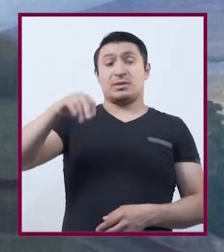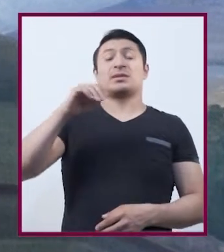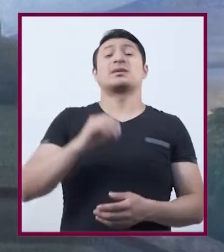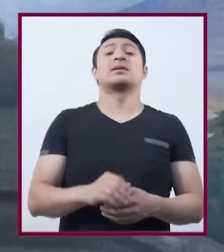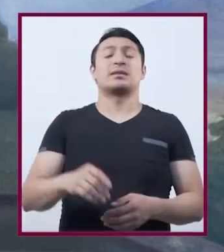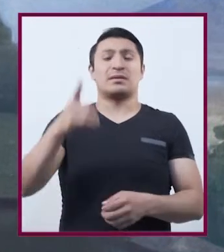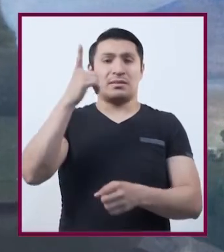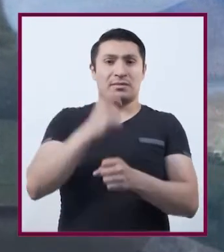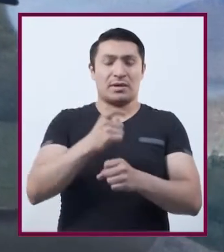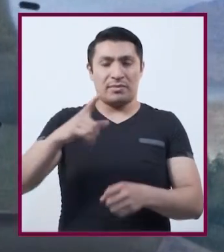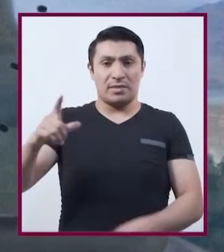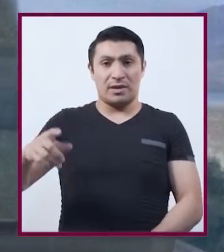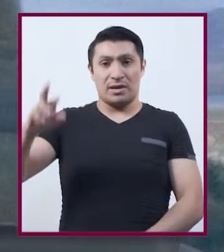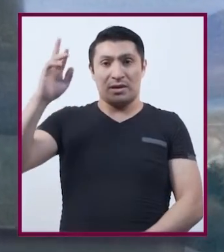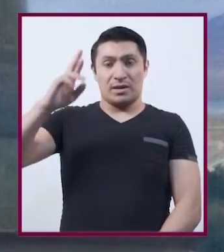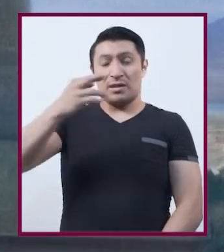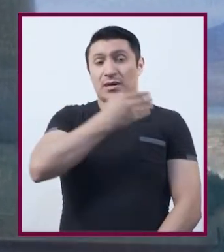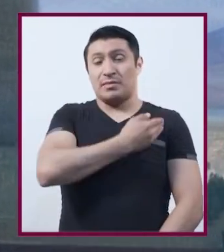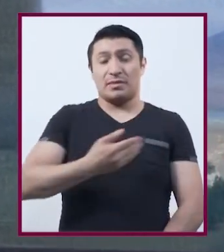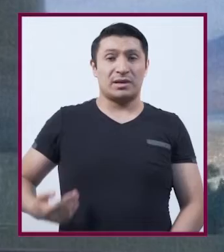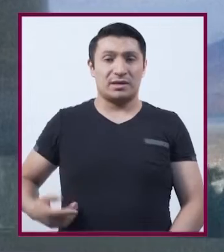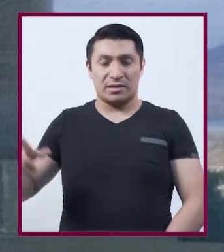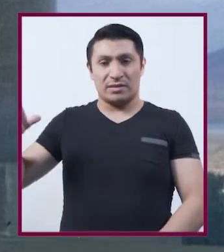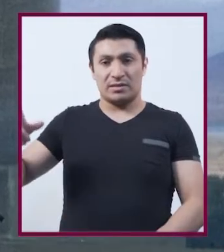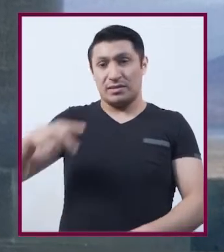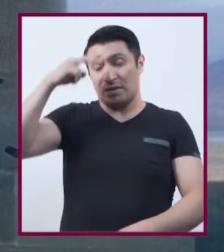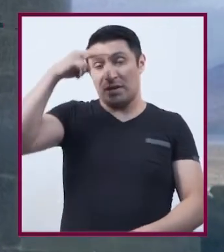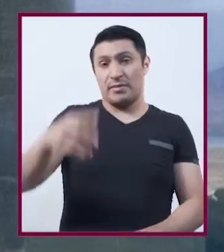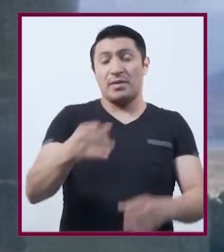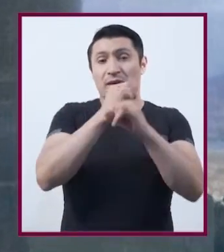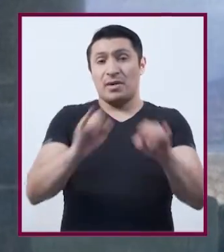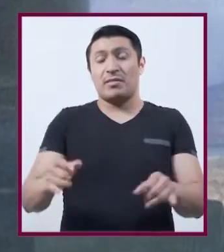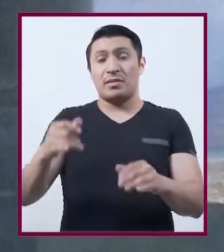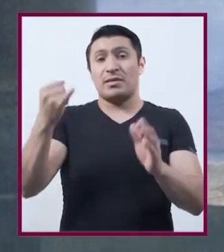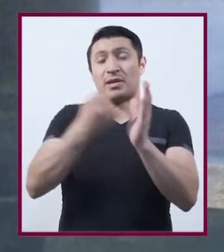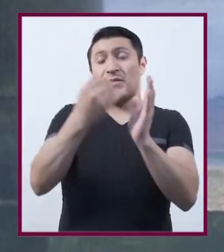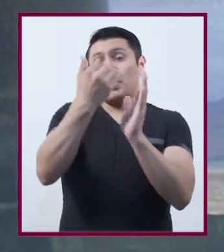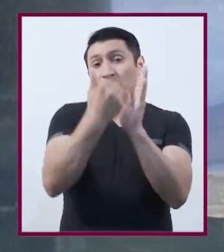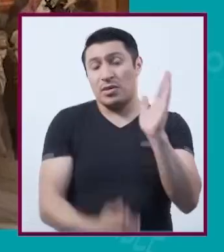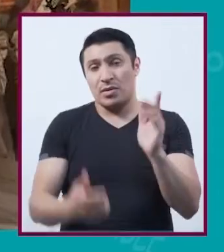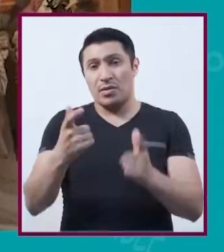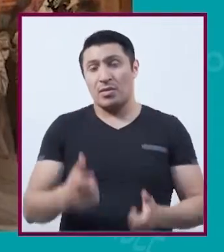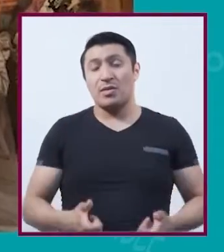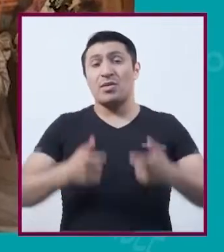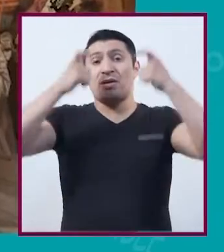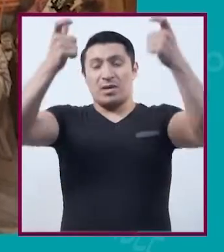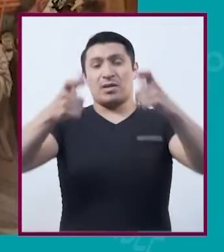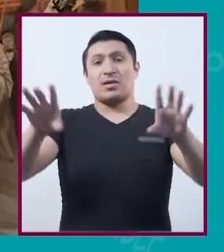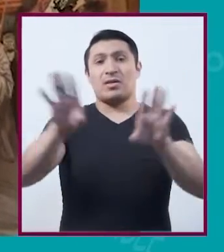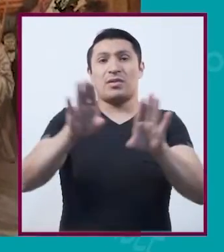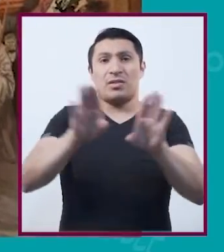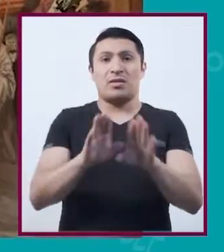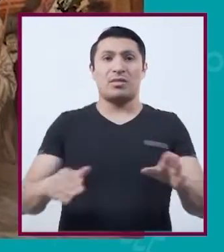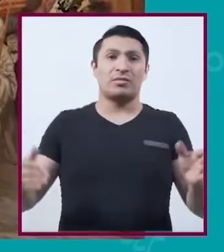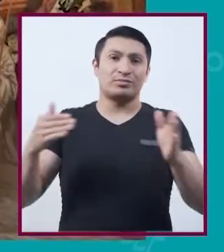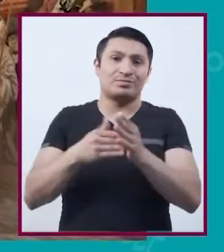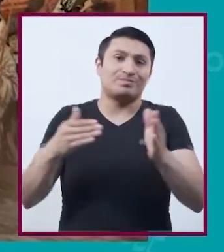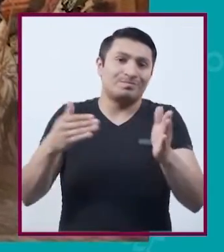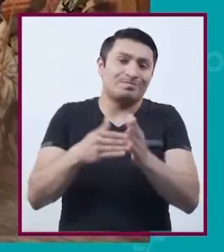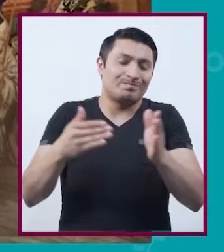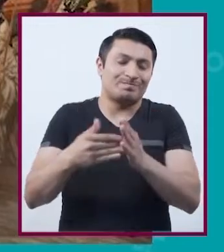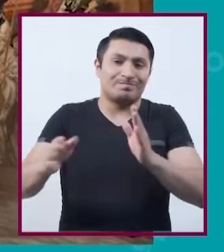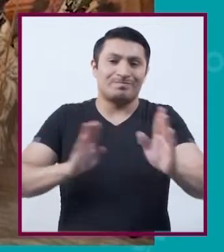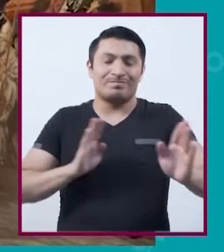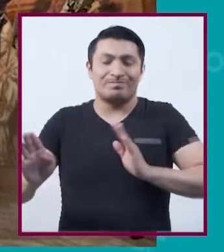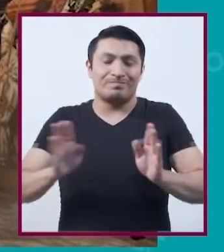los ánimos, pues Agustín de Iturbide, primer mandatario del México independiente, decidió bajar los impuestos y elevar el gasto,